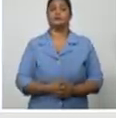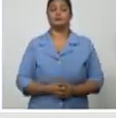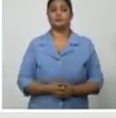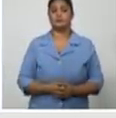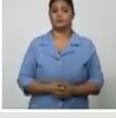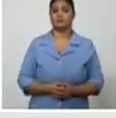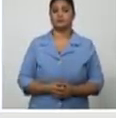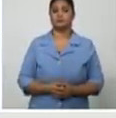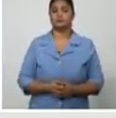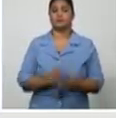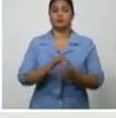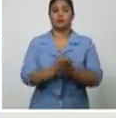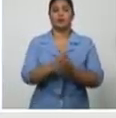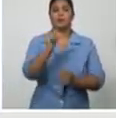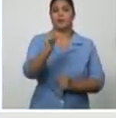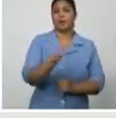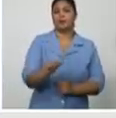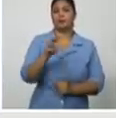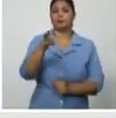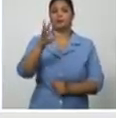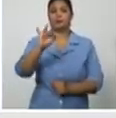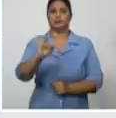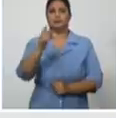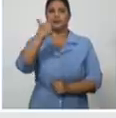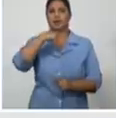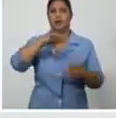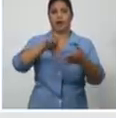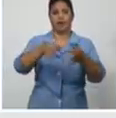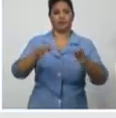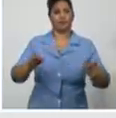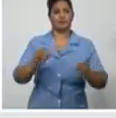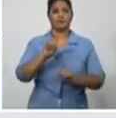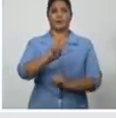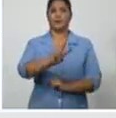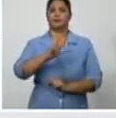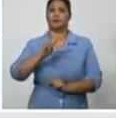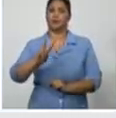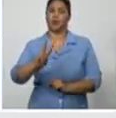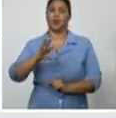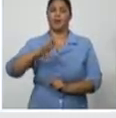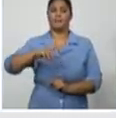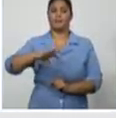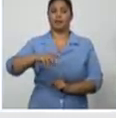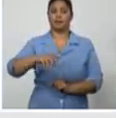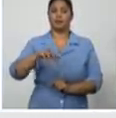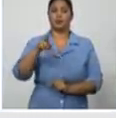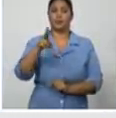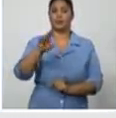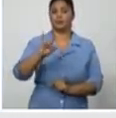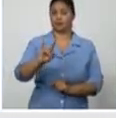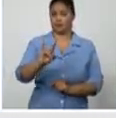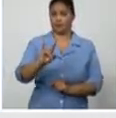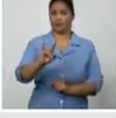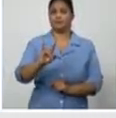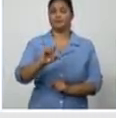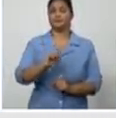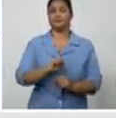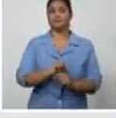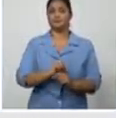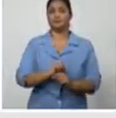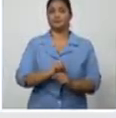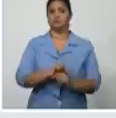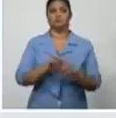Mayabeque con 37, Artemisa con 22 y Pinar del Río con 29. Mantienen